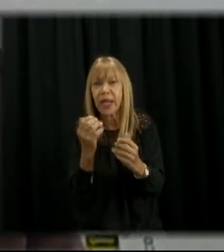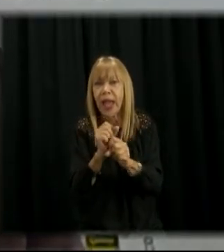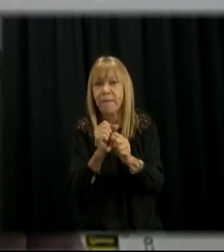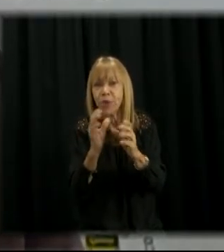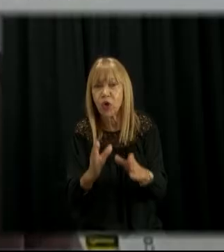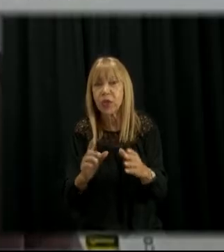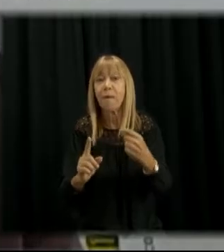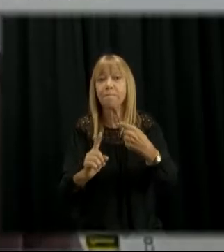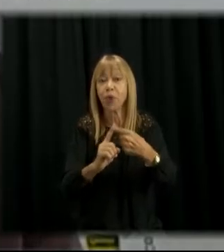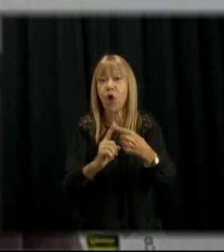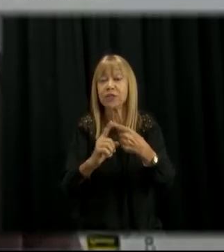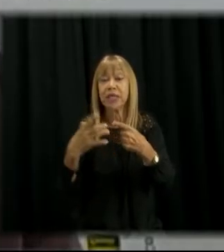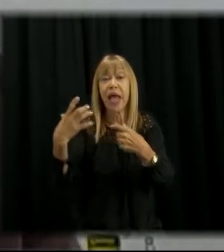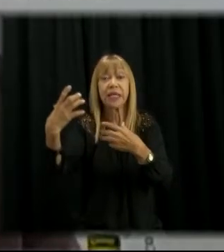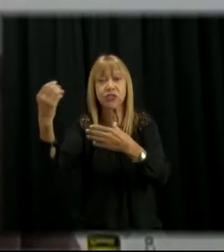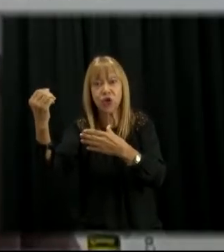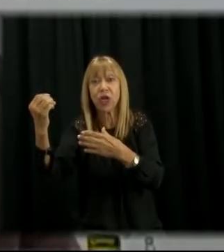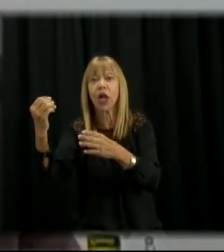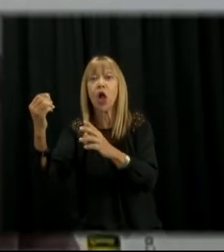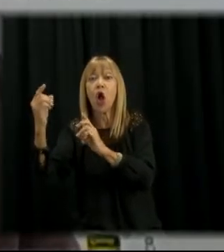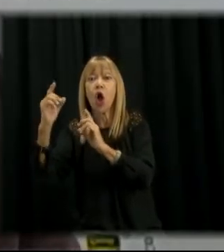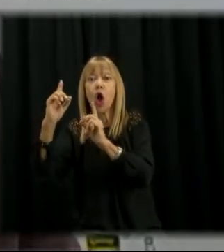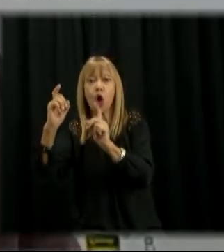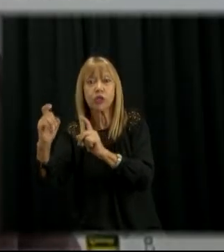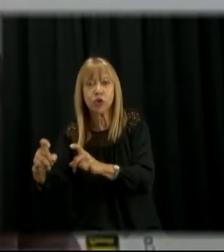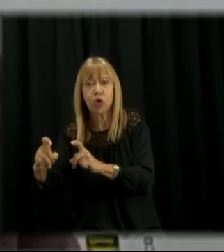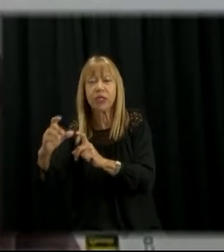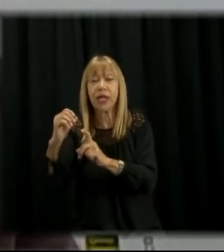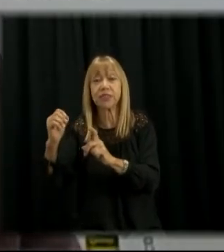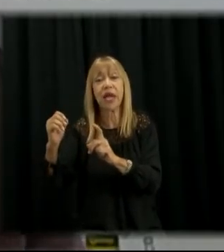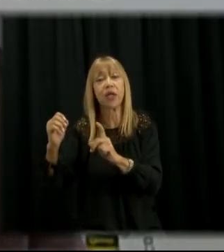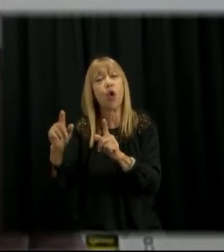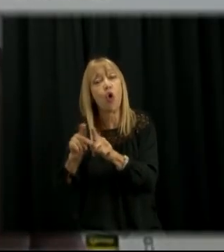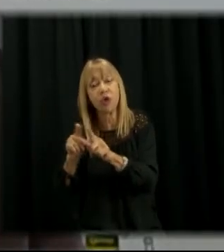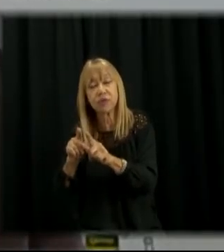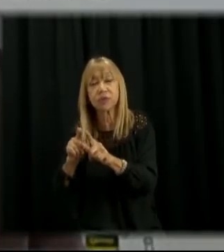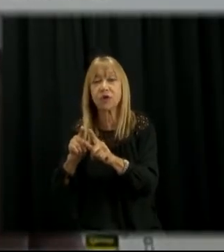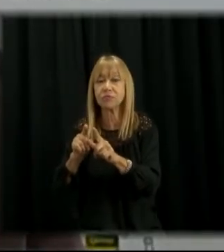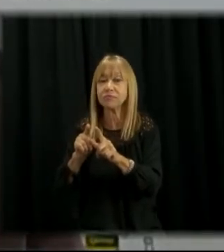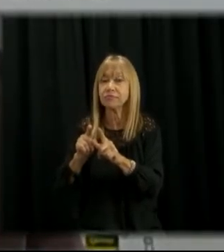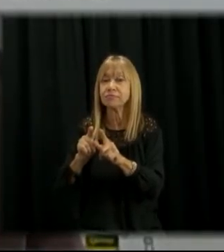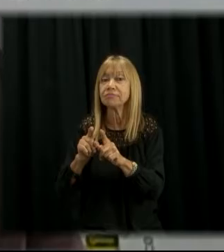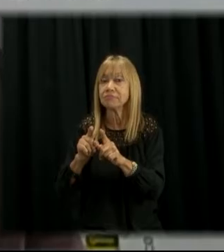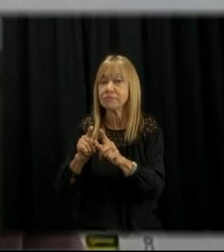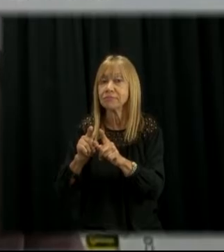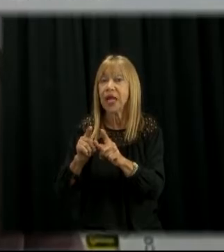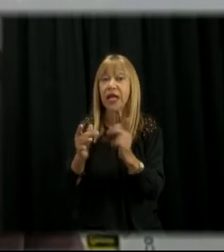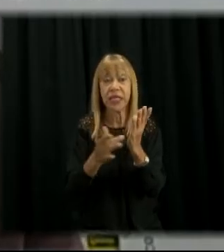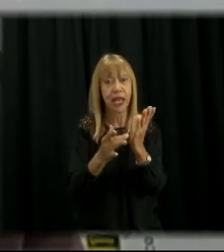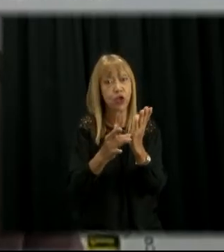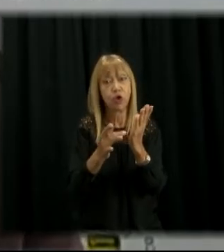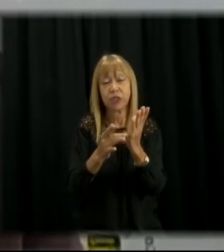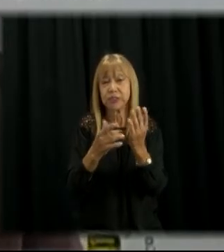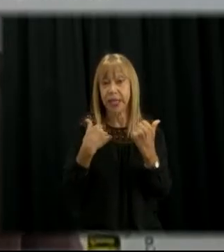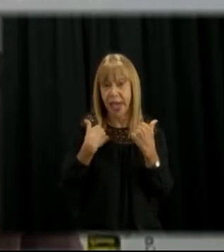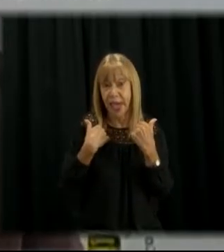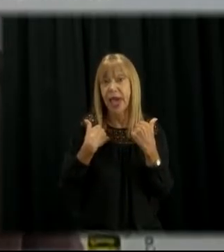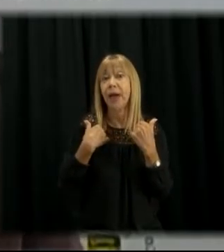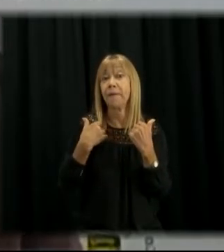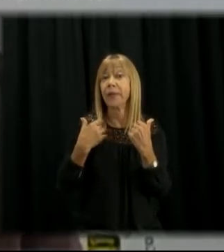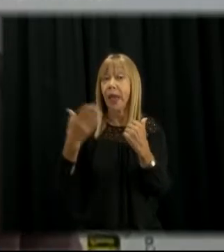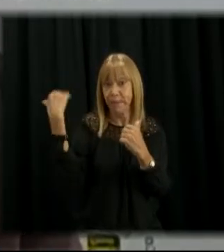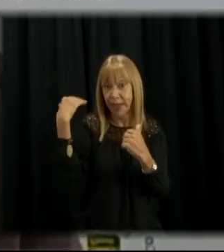50 empleados, más consultores externos, y sin tomar en consideración la tecnología que